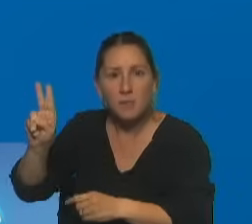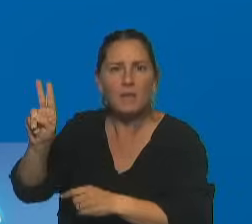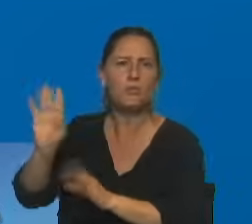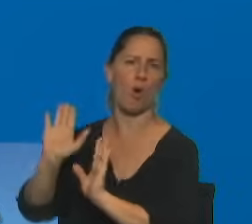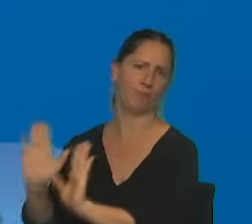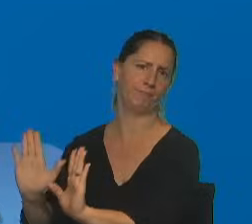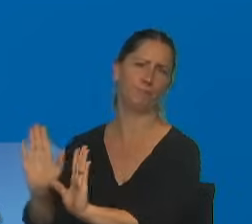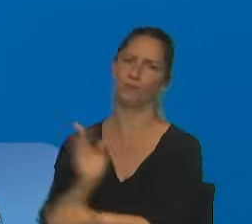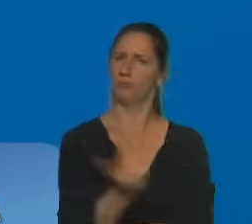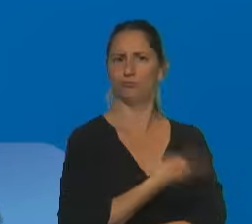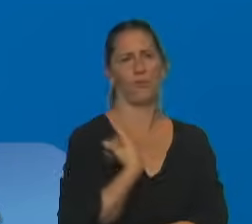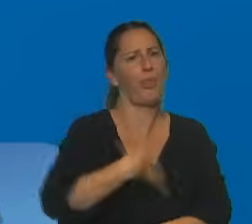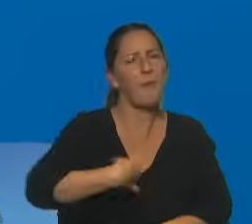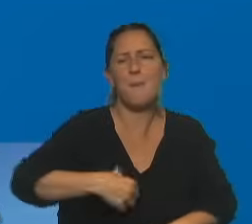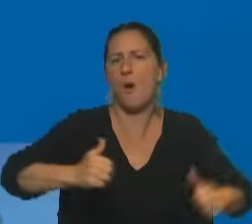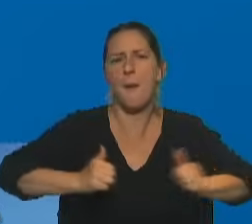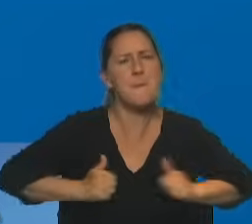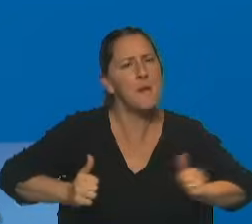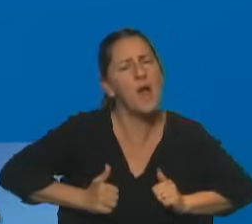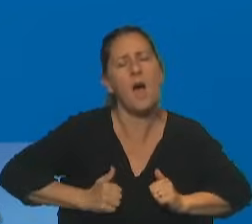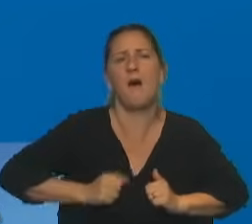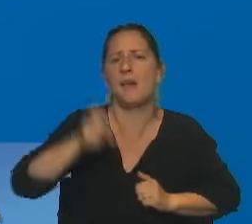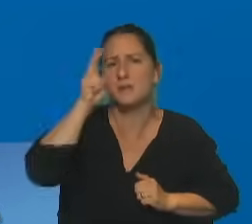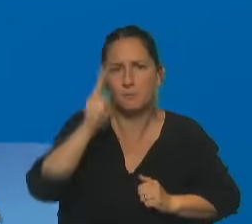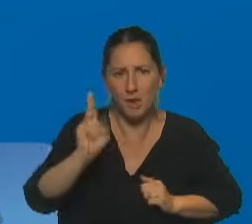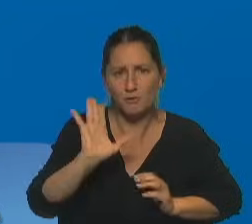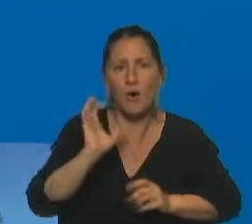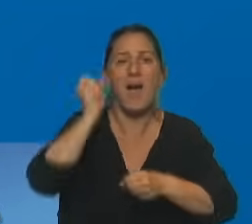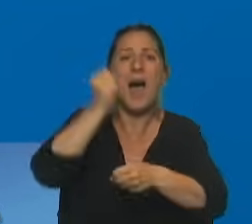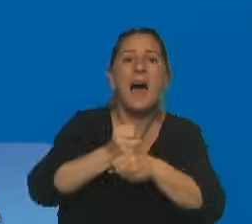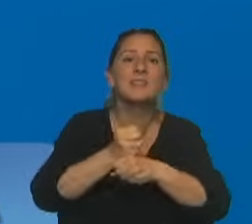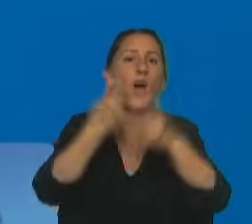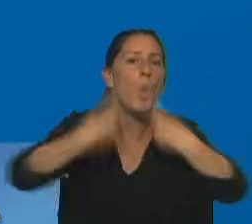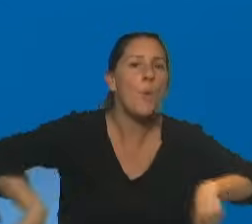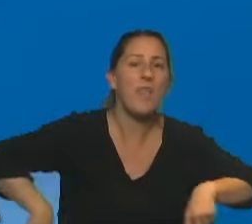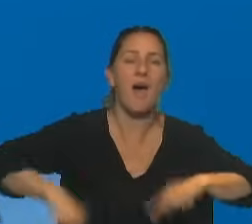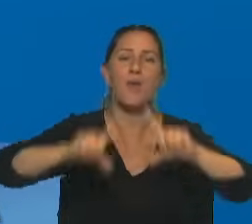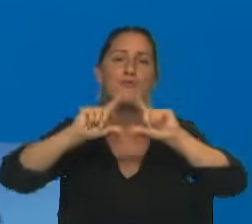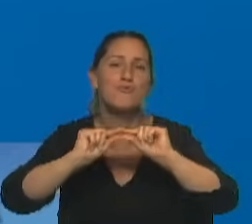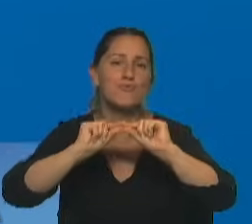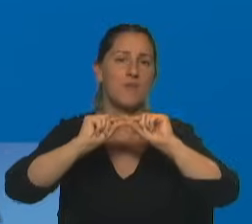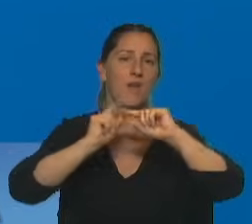sigamos esperando en forma respetuosa la llegada de los primeros números. ¿Qué ánimo?